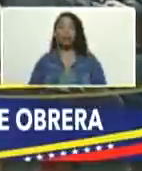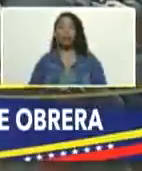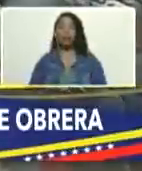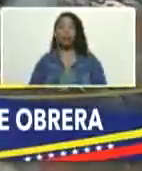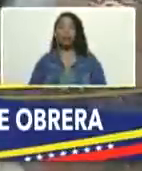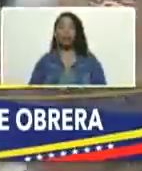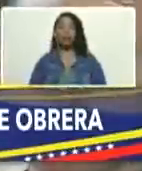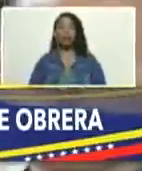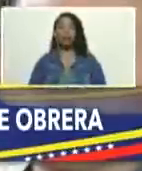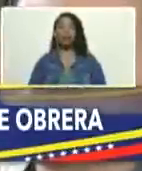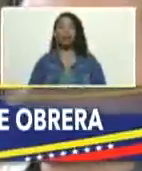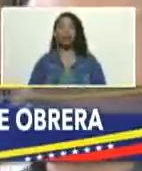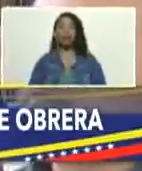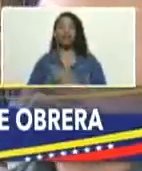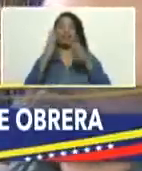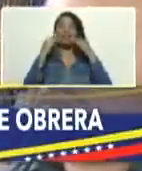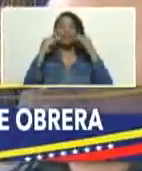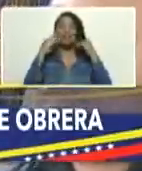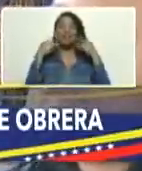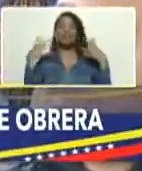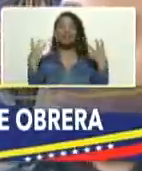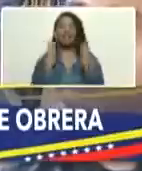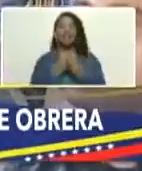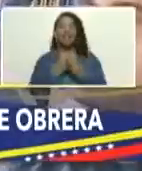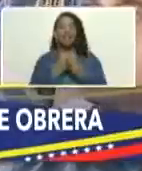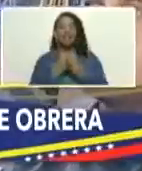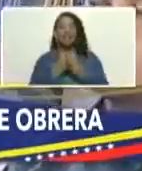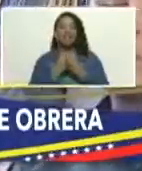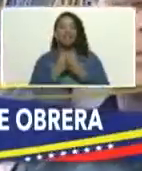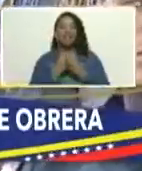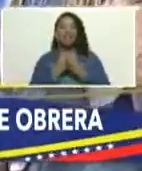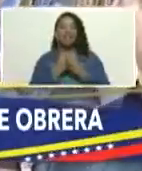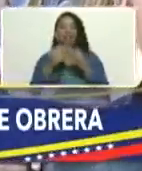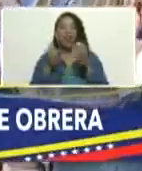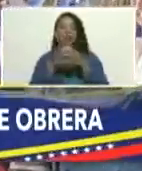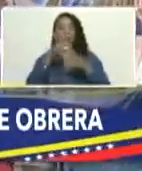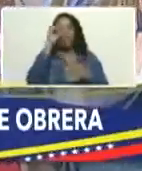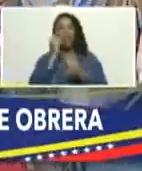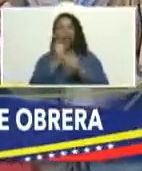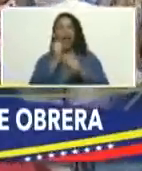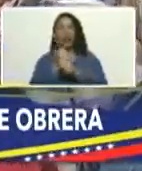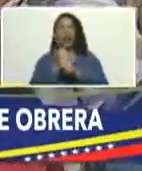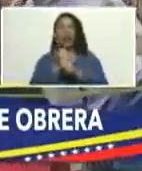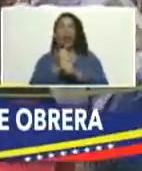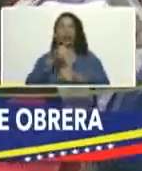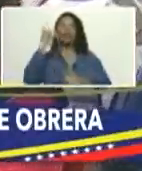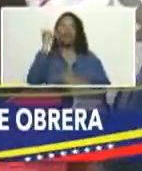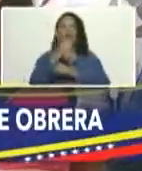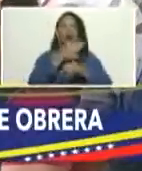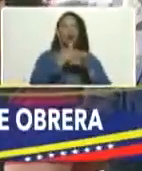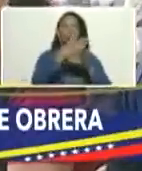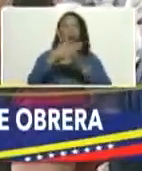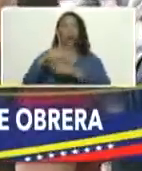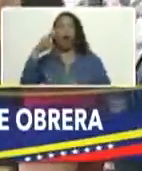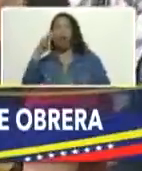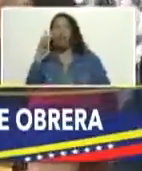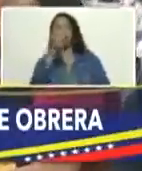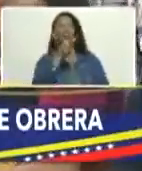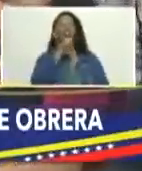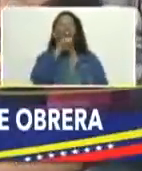De experiencia, pues, compañeros de experiencia de la central sindical. Y debemos compartir la visión